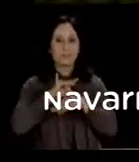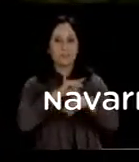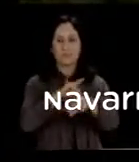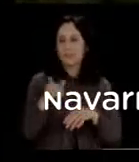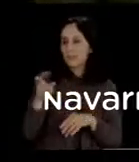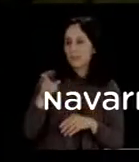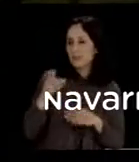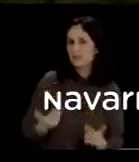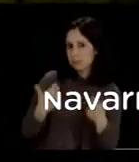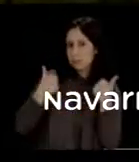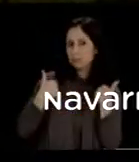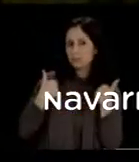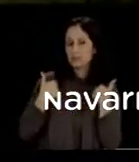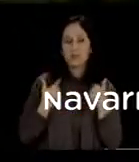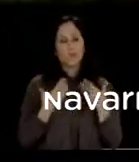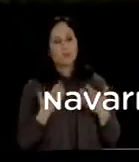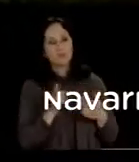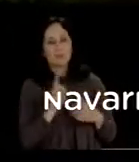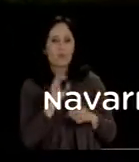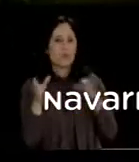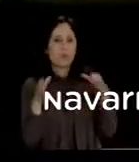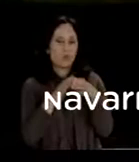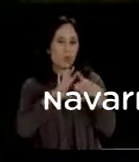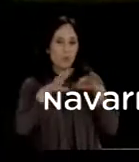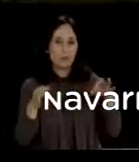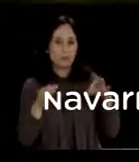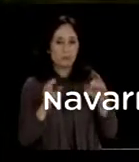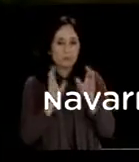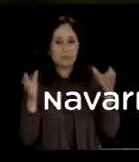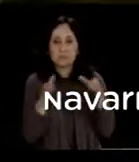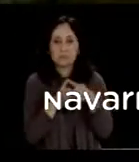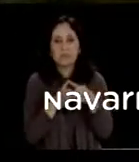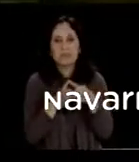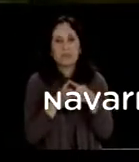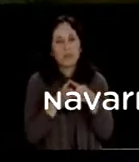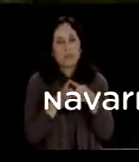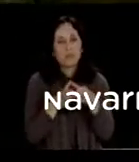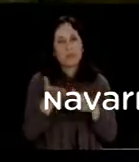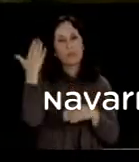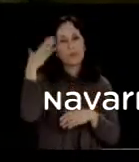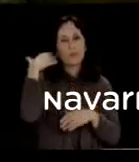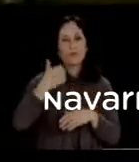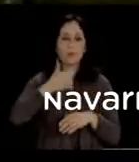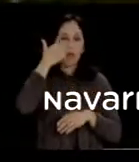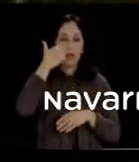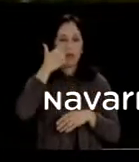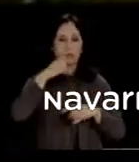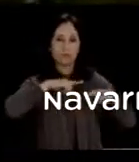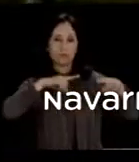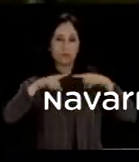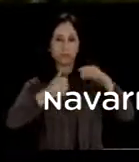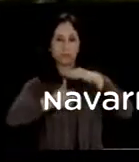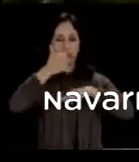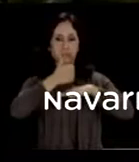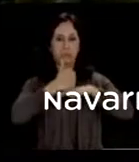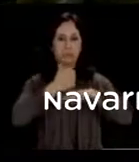que responsabilidad, ¿no? ¿O qué? No, bueno, somos un colectivo de amigos que nos juntamos y sí que es verdad que antes sí que estaba como más dirigido. Teníamos